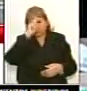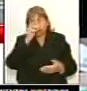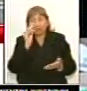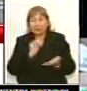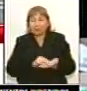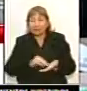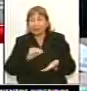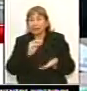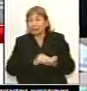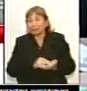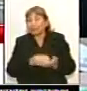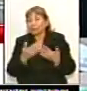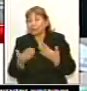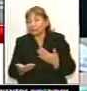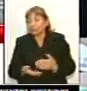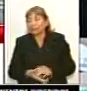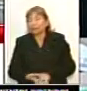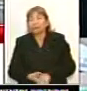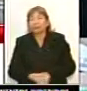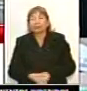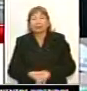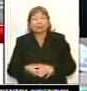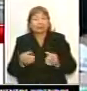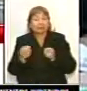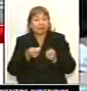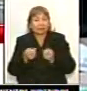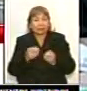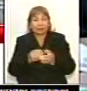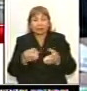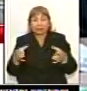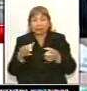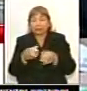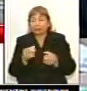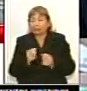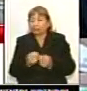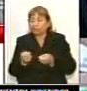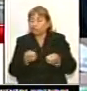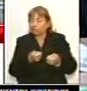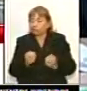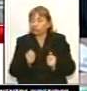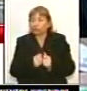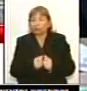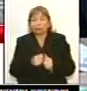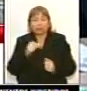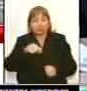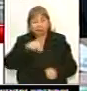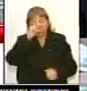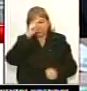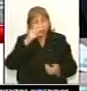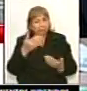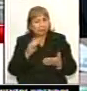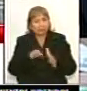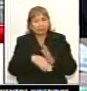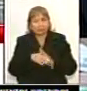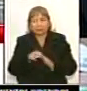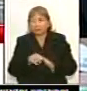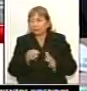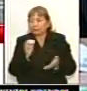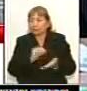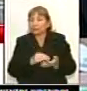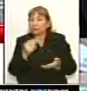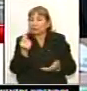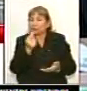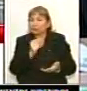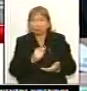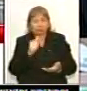de que hay un problema en que se ralentiza la inversión, genera más incertidumbre y el país avanza menos, no puede ser que inmediatamente